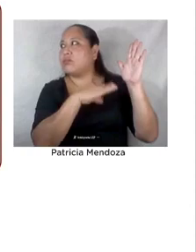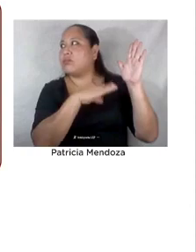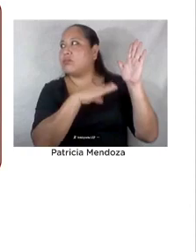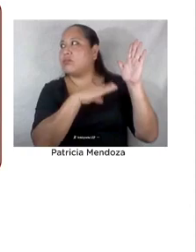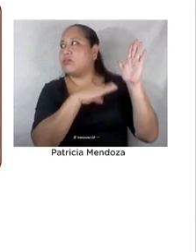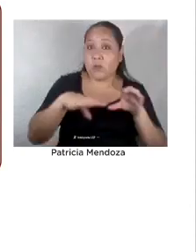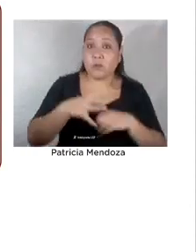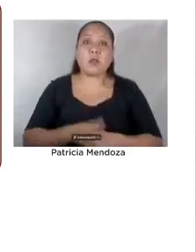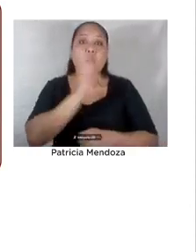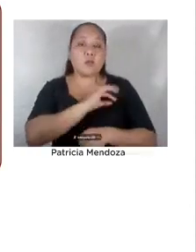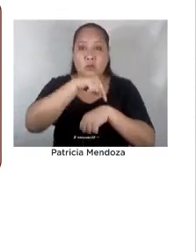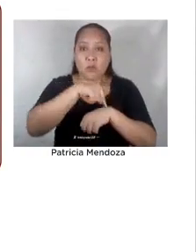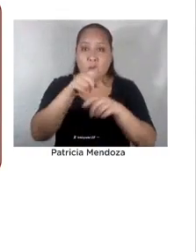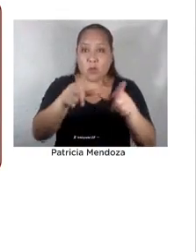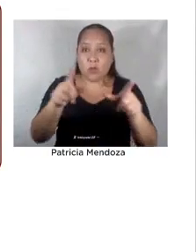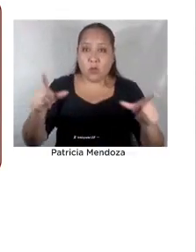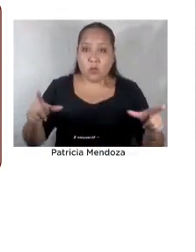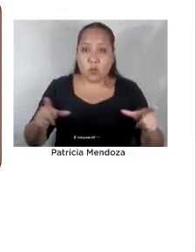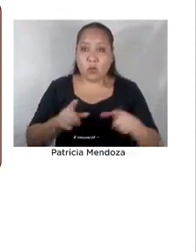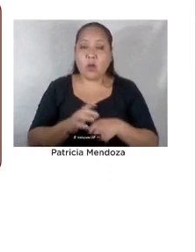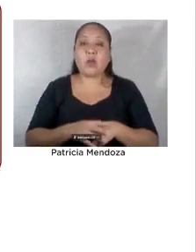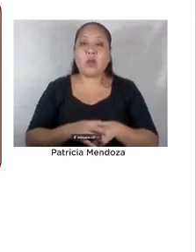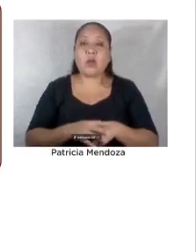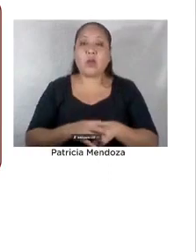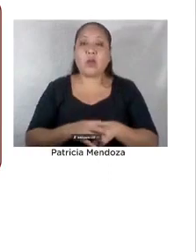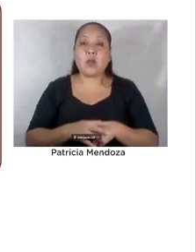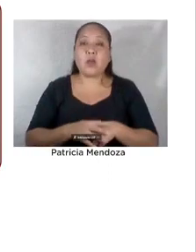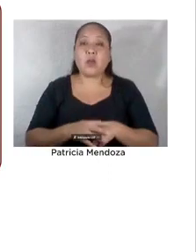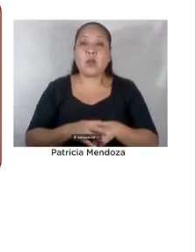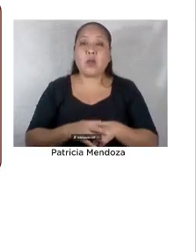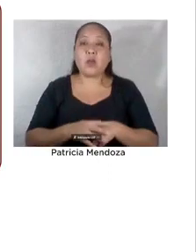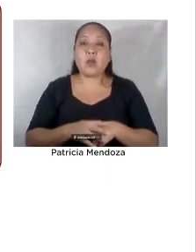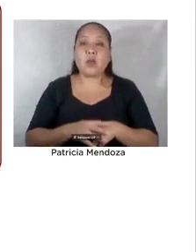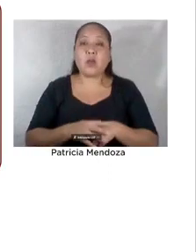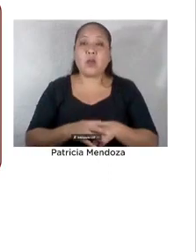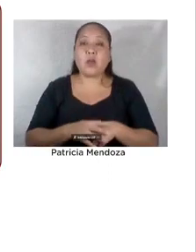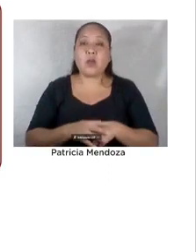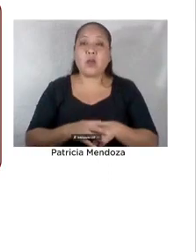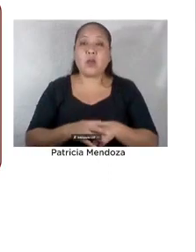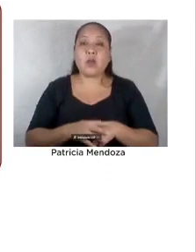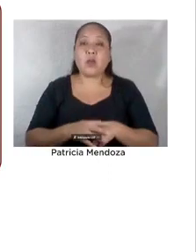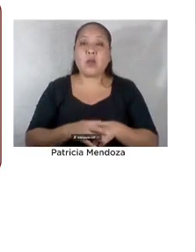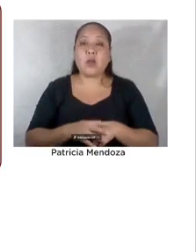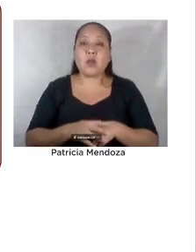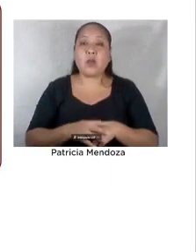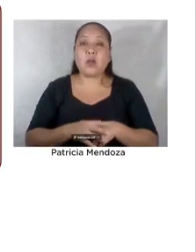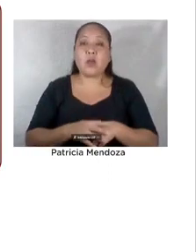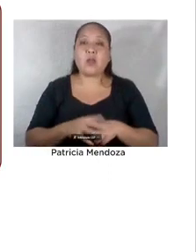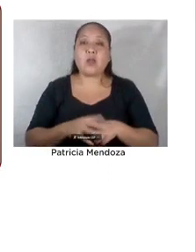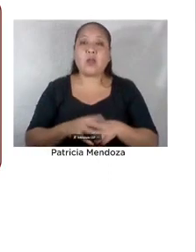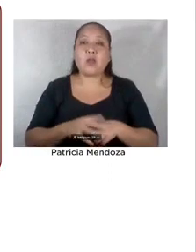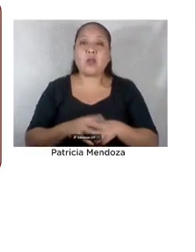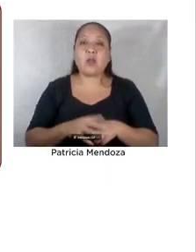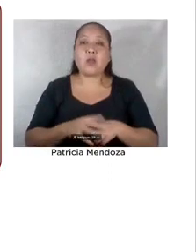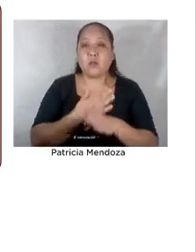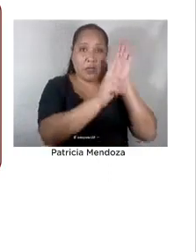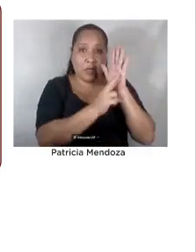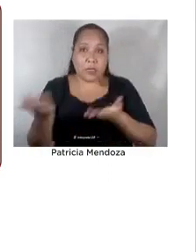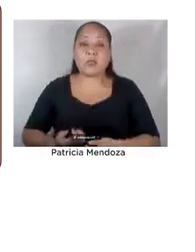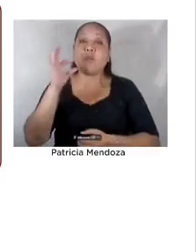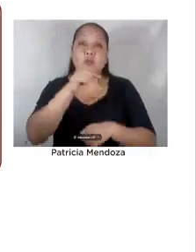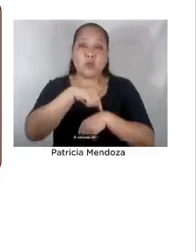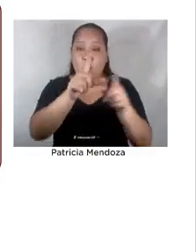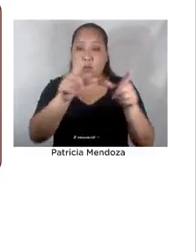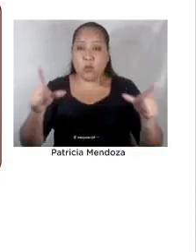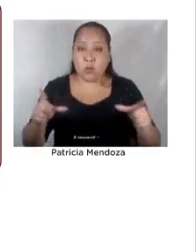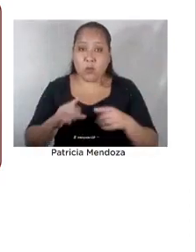los espacios, cuidando también las medidas que da el gobierno, pero aprovechemos los espacios y los momentos que tenemos